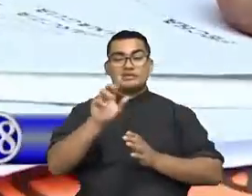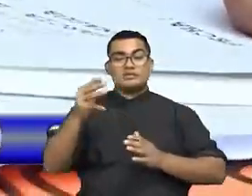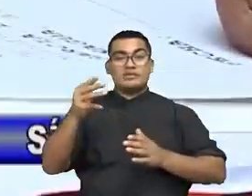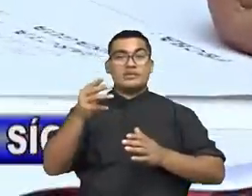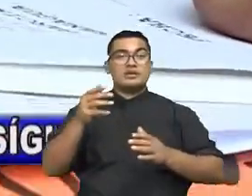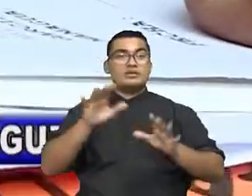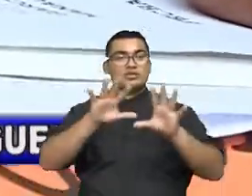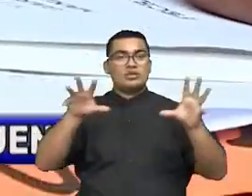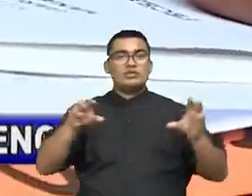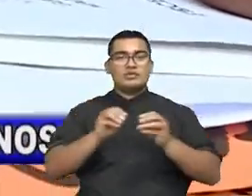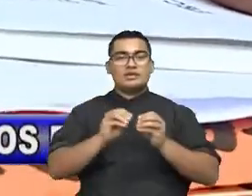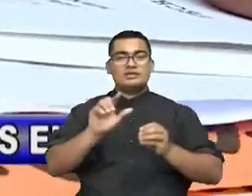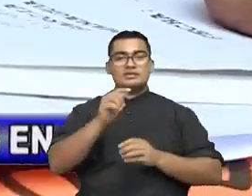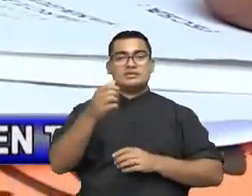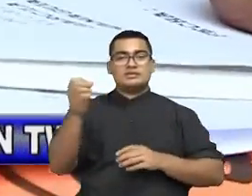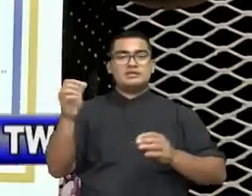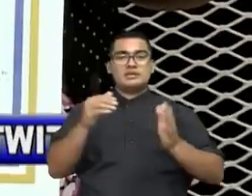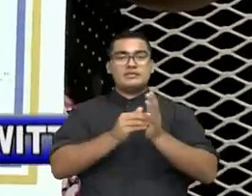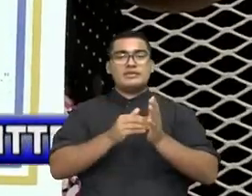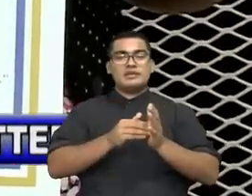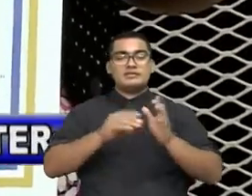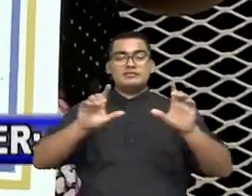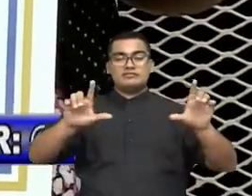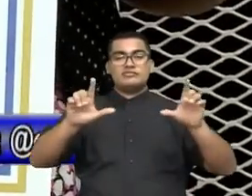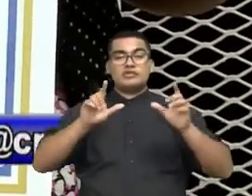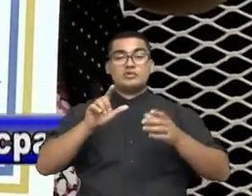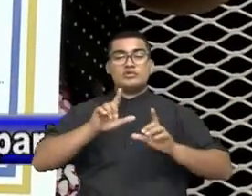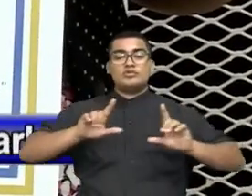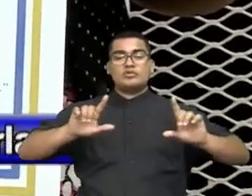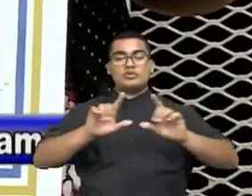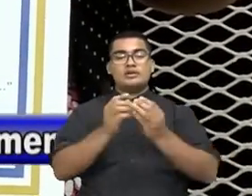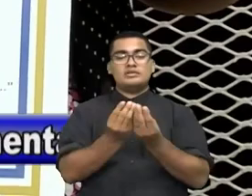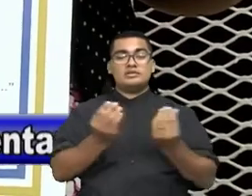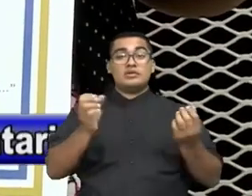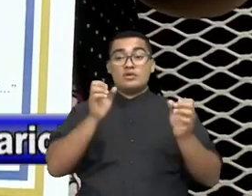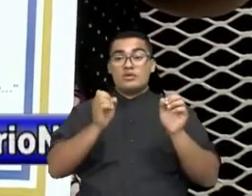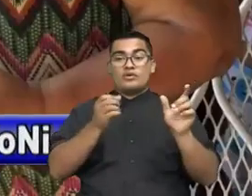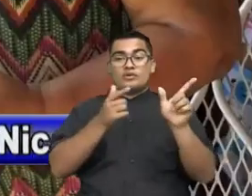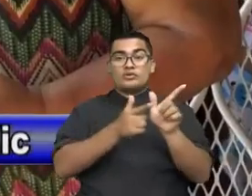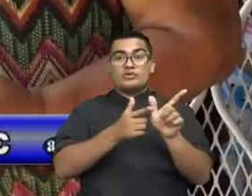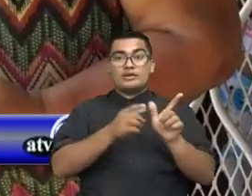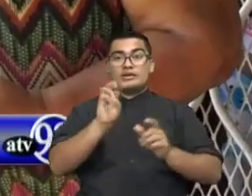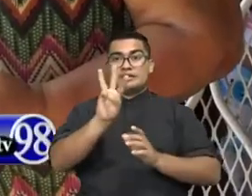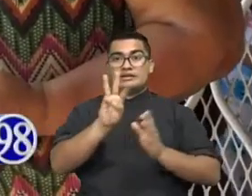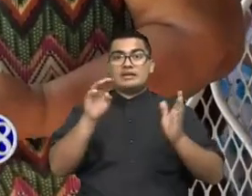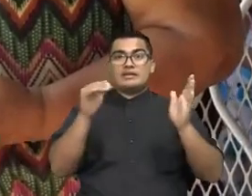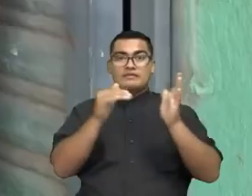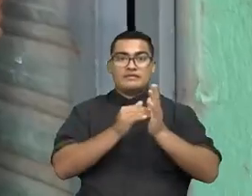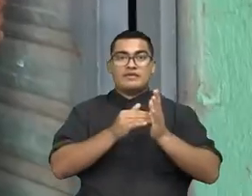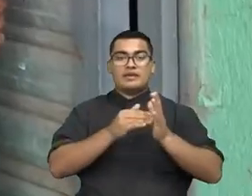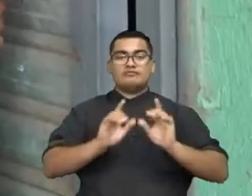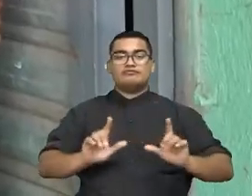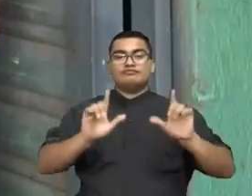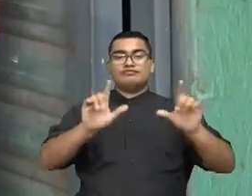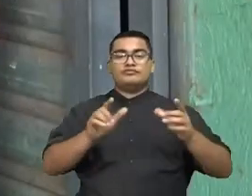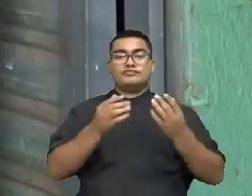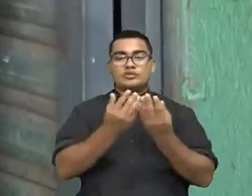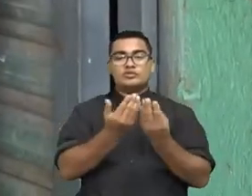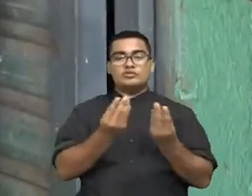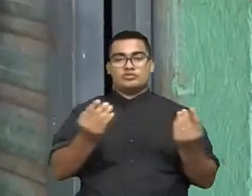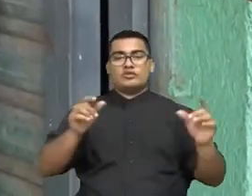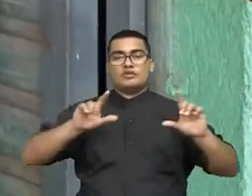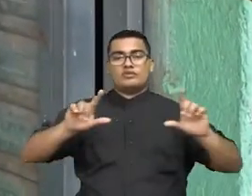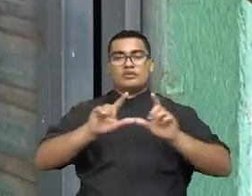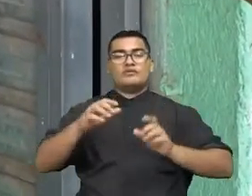propiedad. En solo el mes de octubre, esta institución ha entregado más de 3 mil de estos importantes documentos. Con cámara